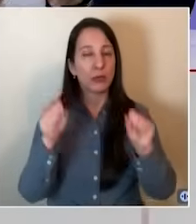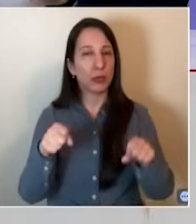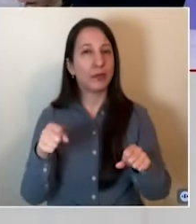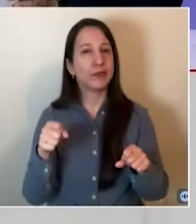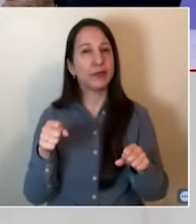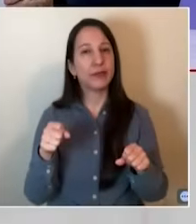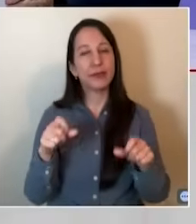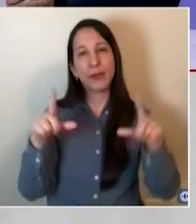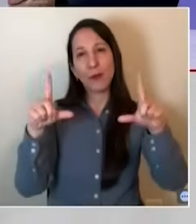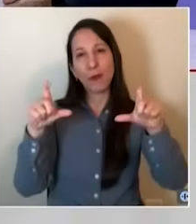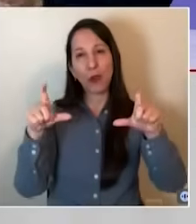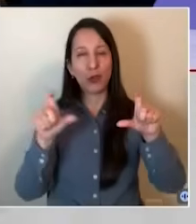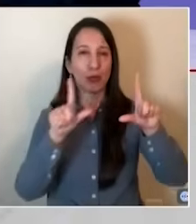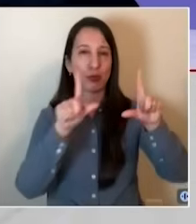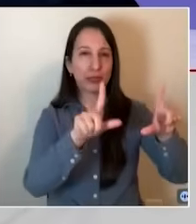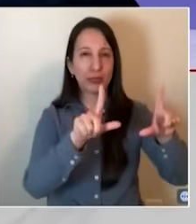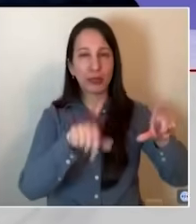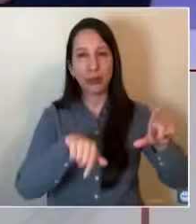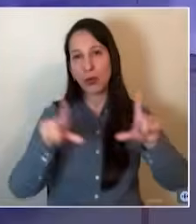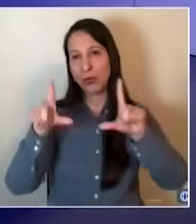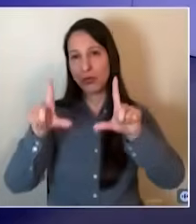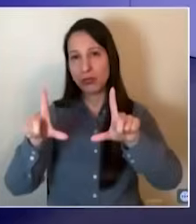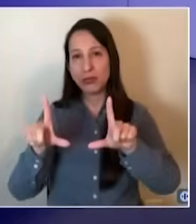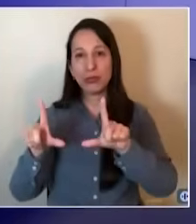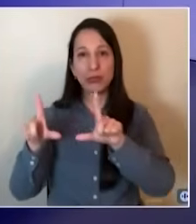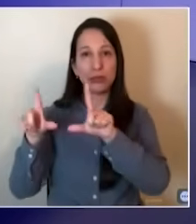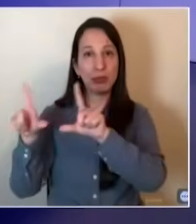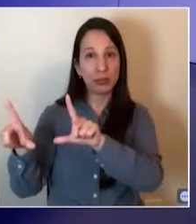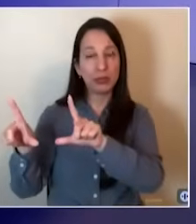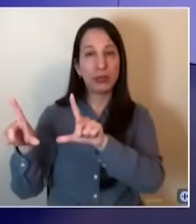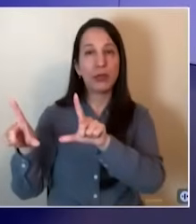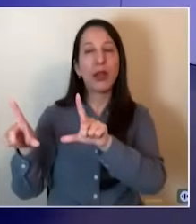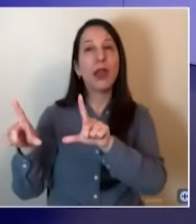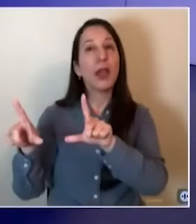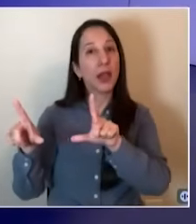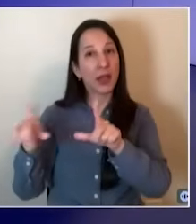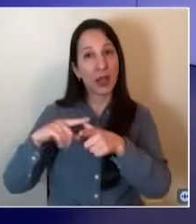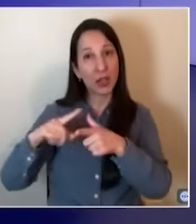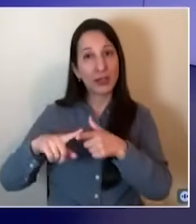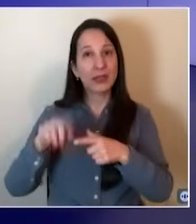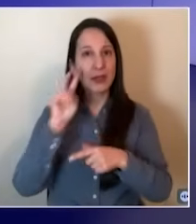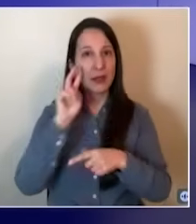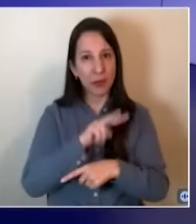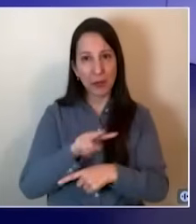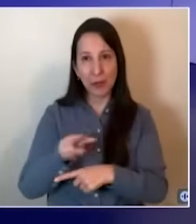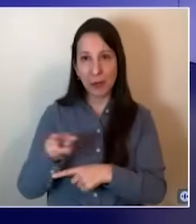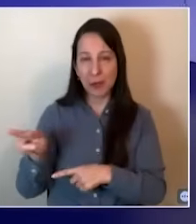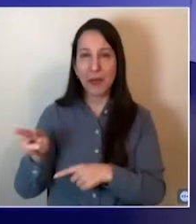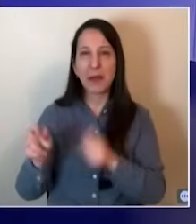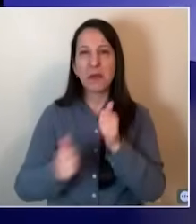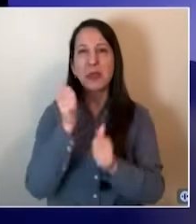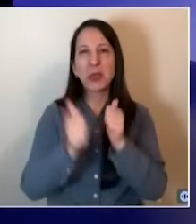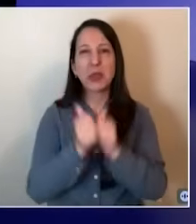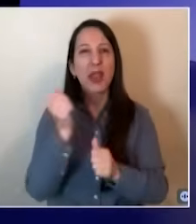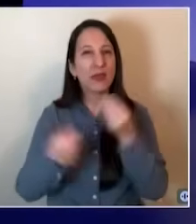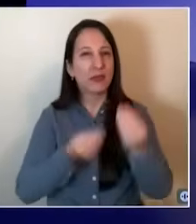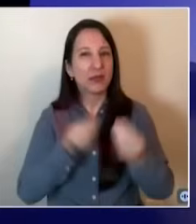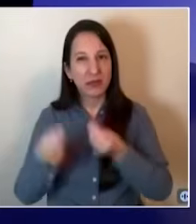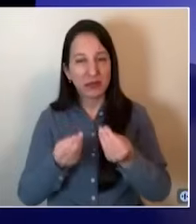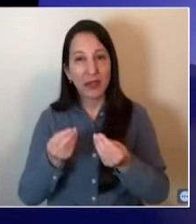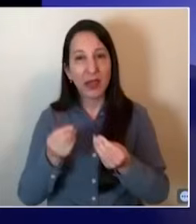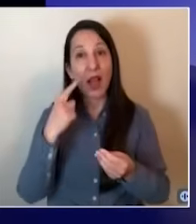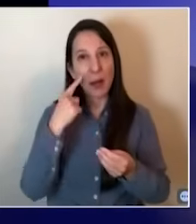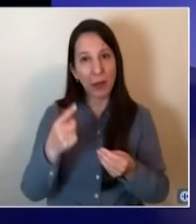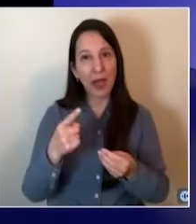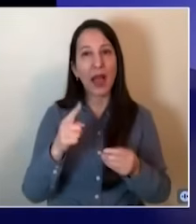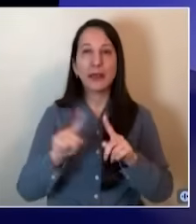aquí, otra foto aquí, otra foto aquí, y empieza a ver la tendencia. Entonces empieza a ver la dirección